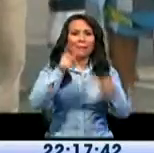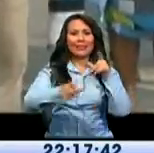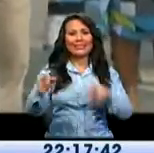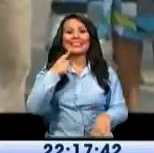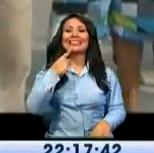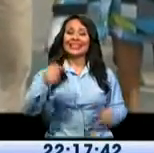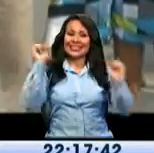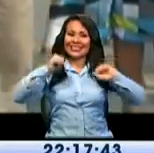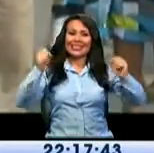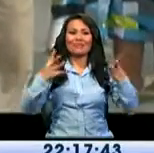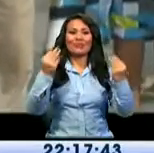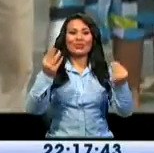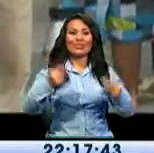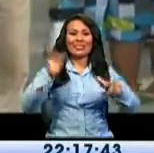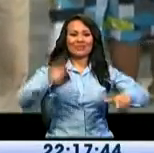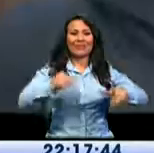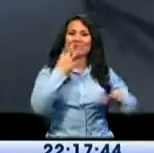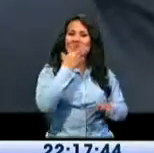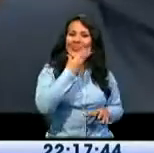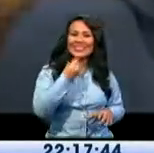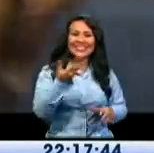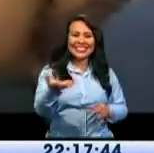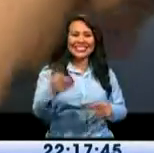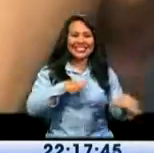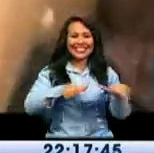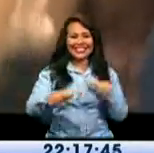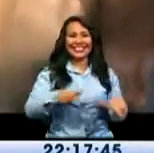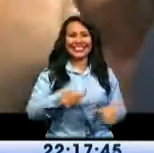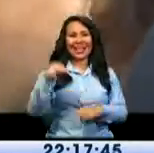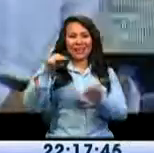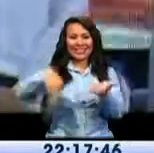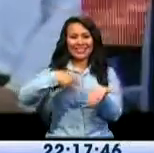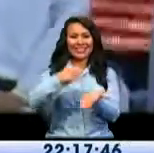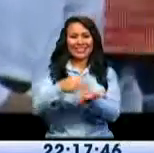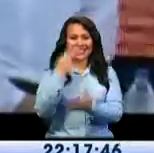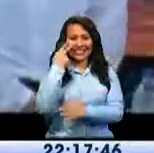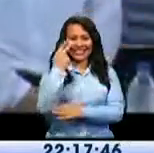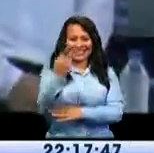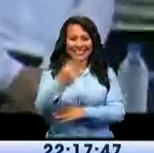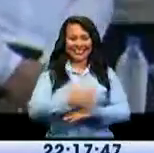bonita, el malecón, todo eso. Desde la provincia de Manabí informó Johnny Armendáriz.